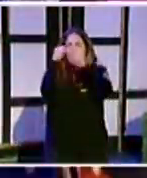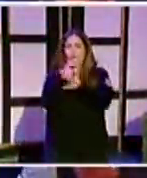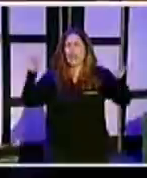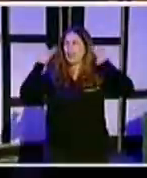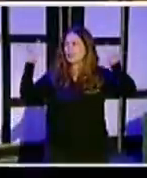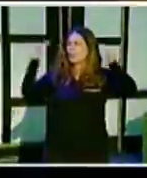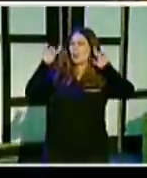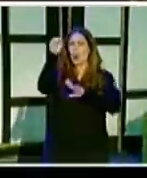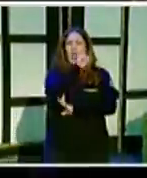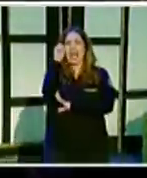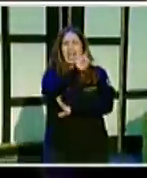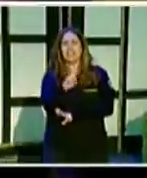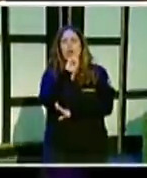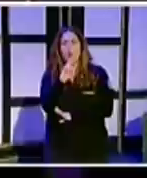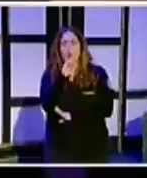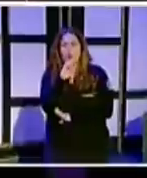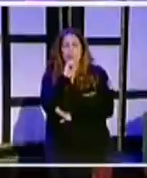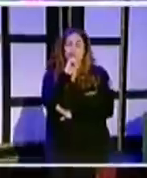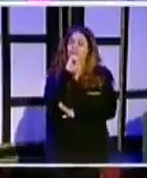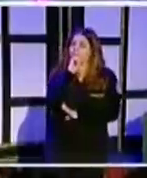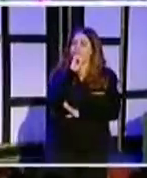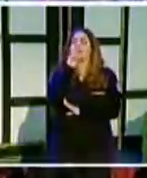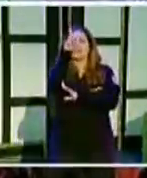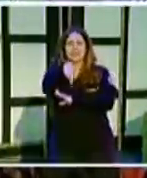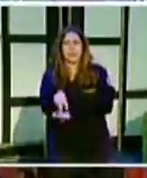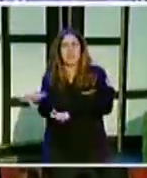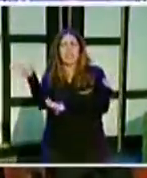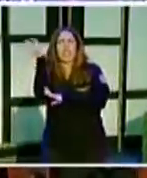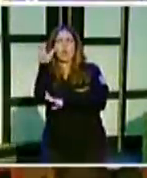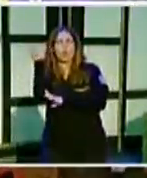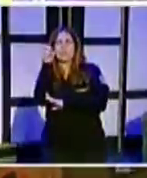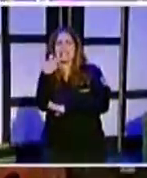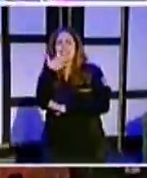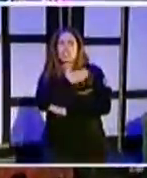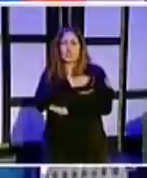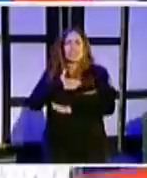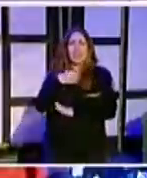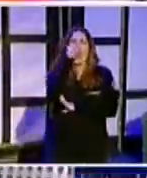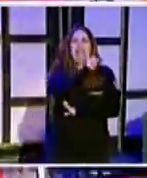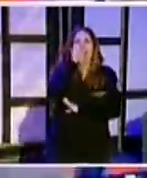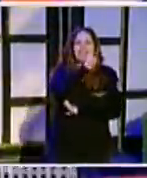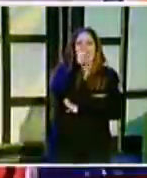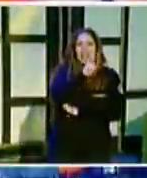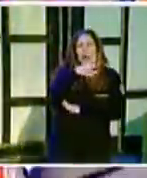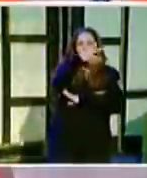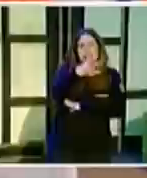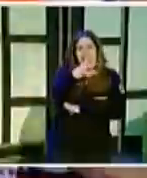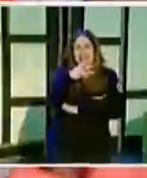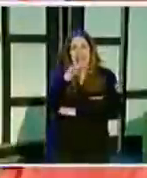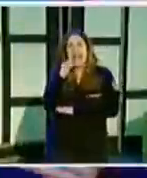ruido. Ido, ido, ido, ido. Se escucha otra palabra al cantar la cuarteta. Teta, teta, teta,